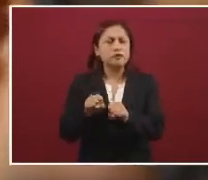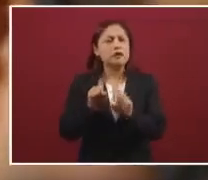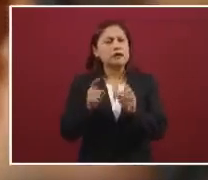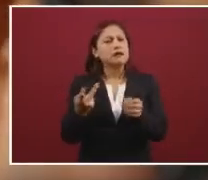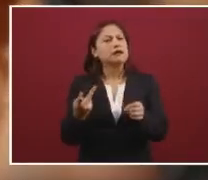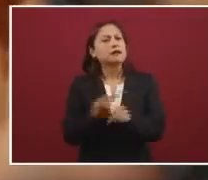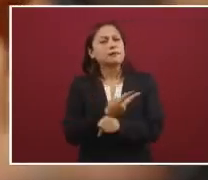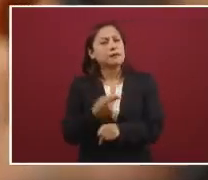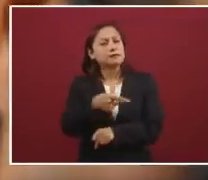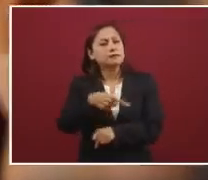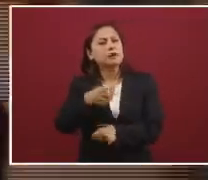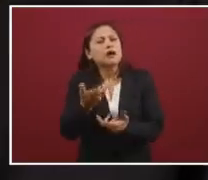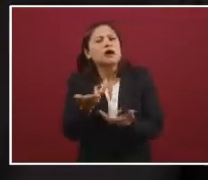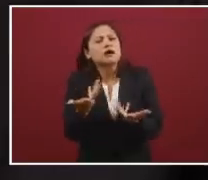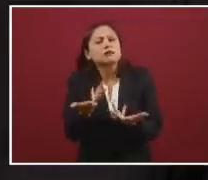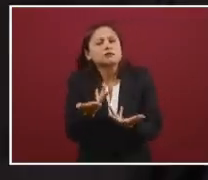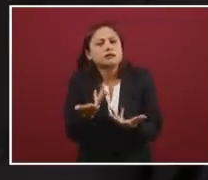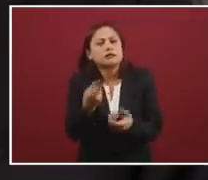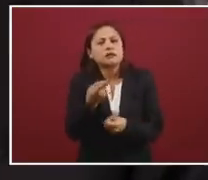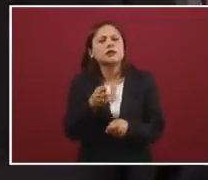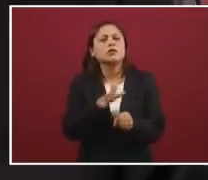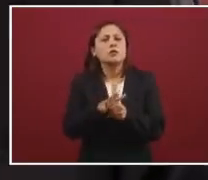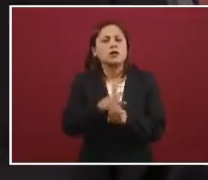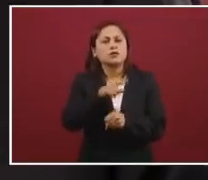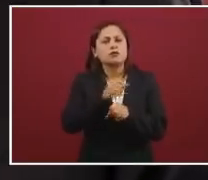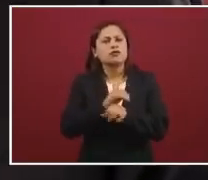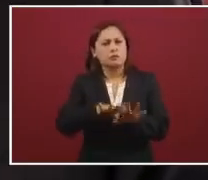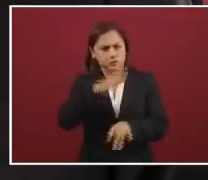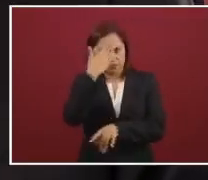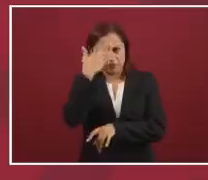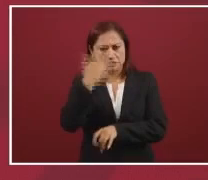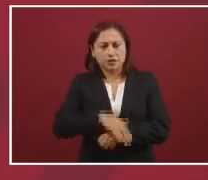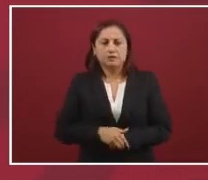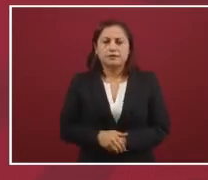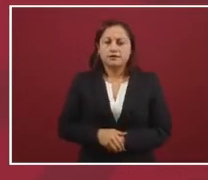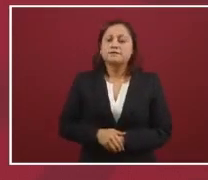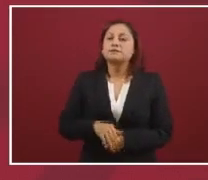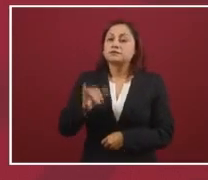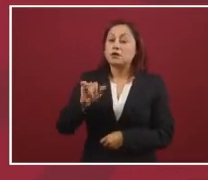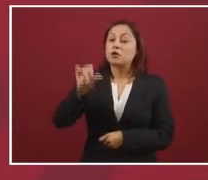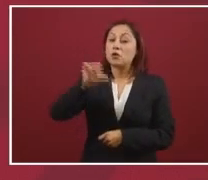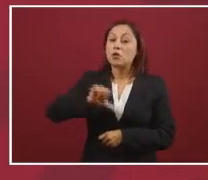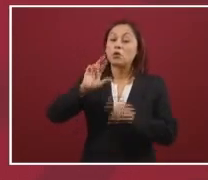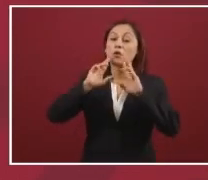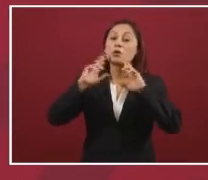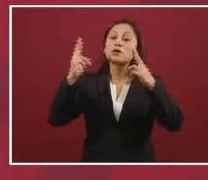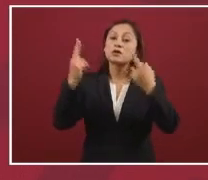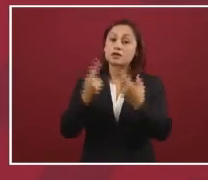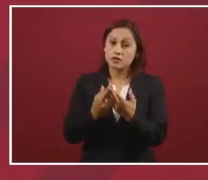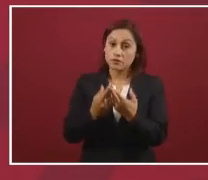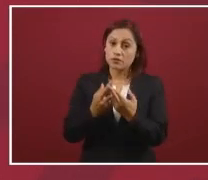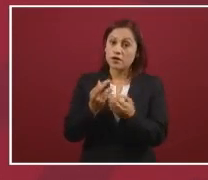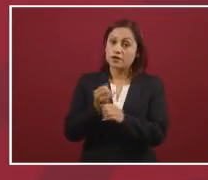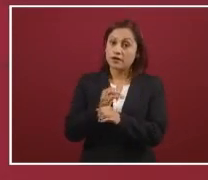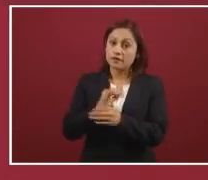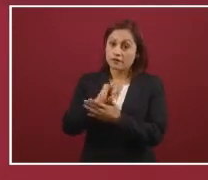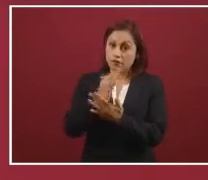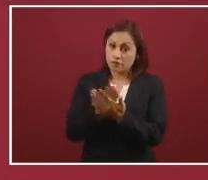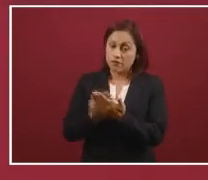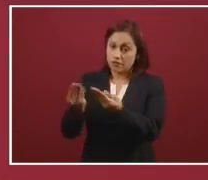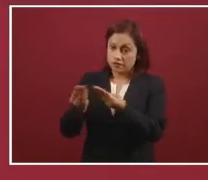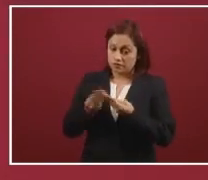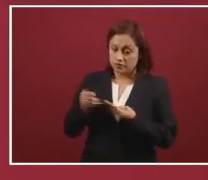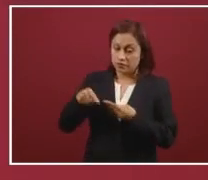qué información tiene? Gracias. Bueno, hoy nos reunimos, nos informaron los integrantes de la